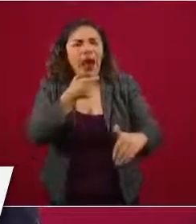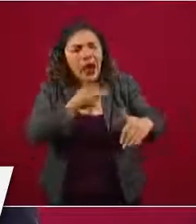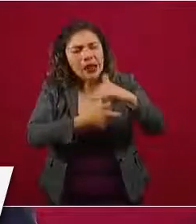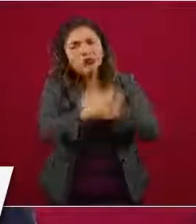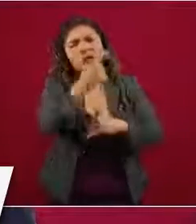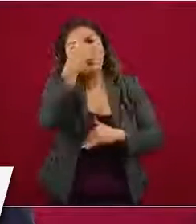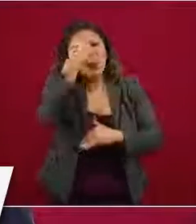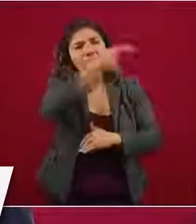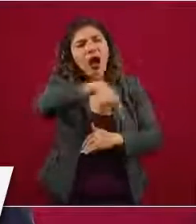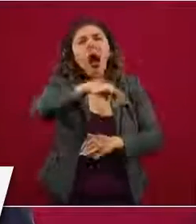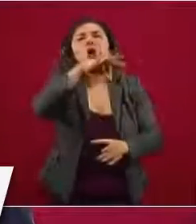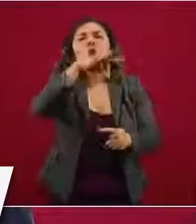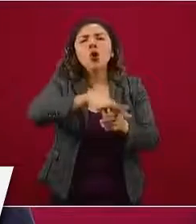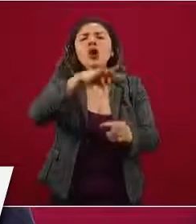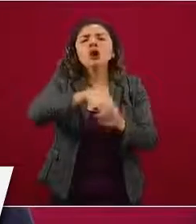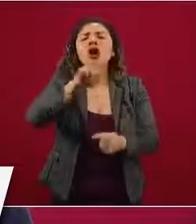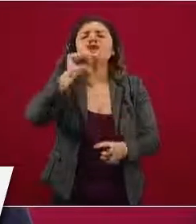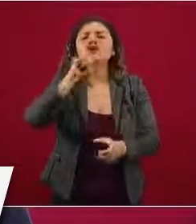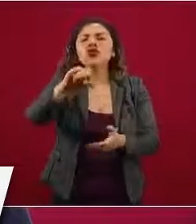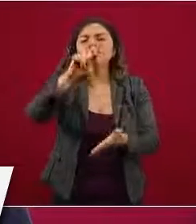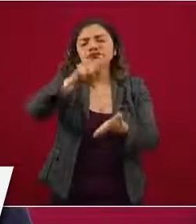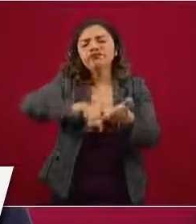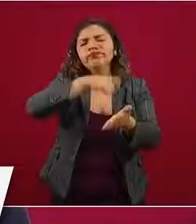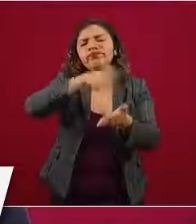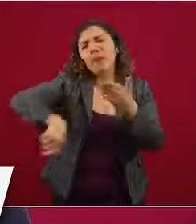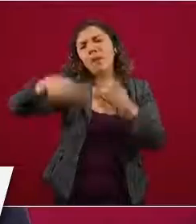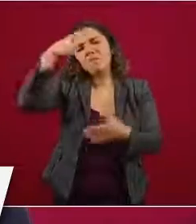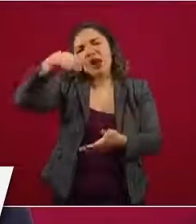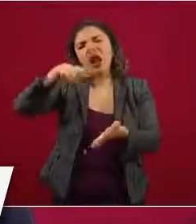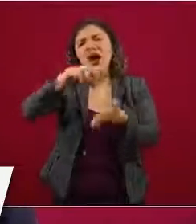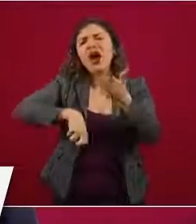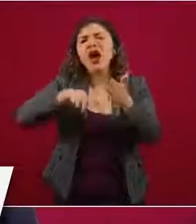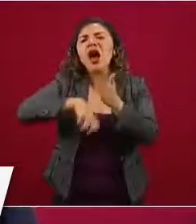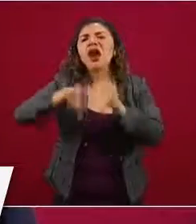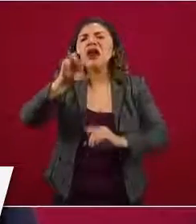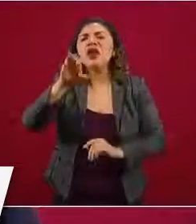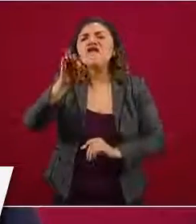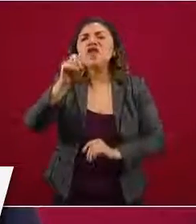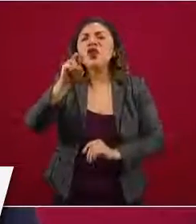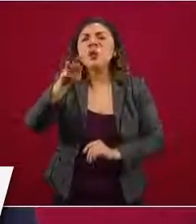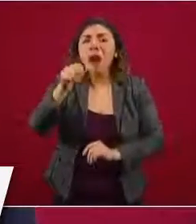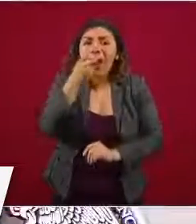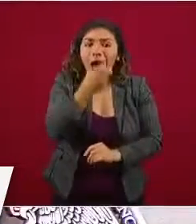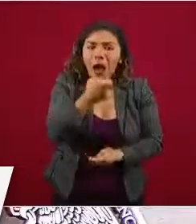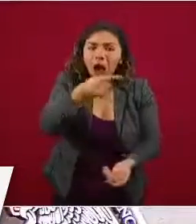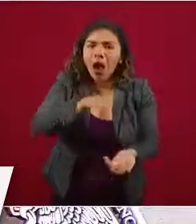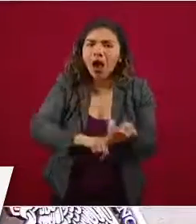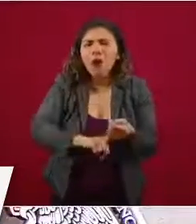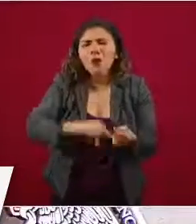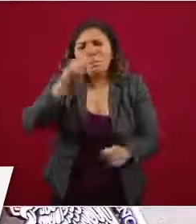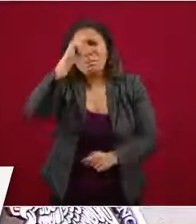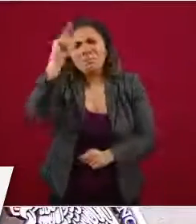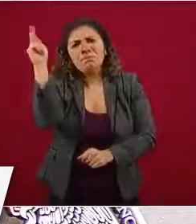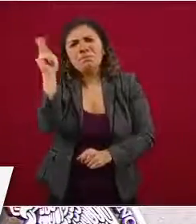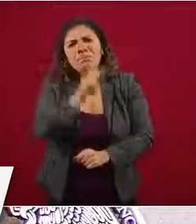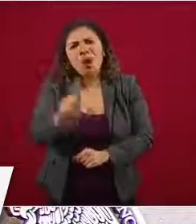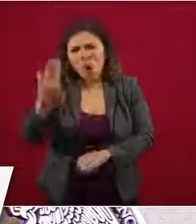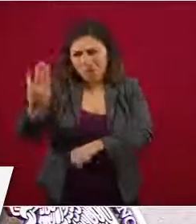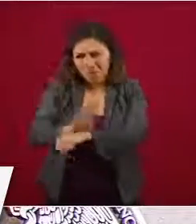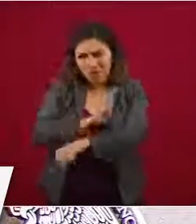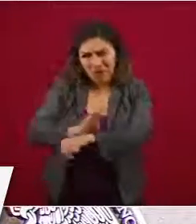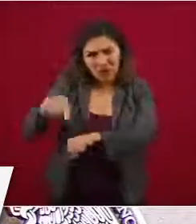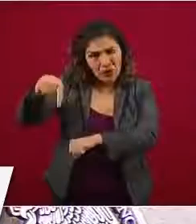para que se aprobara esa reforma que nos hizo daño, que no benefició